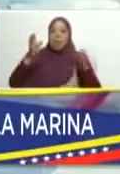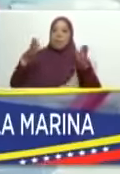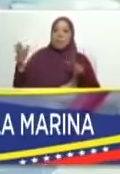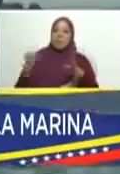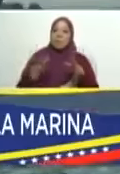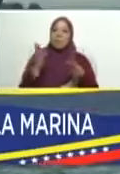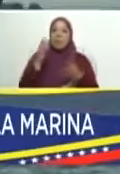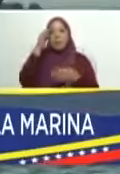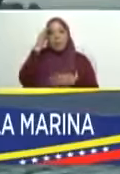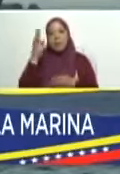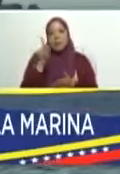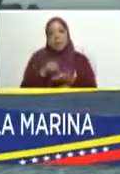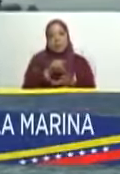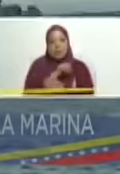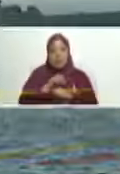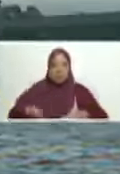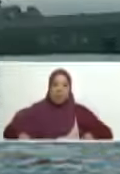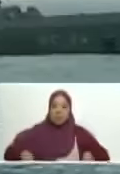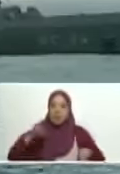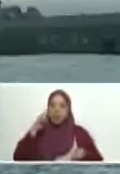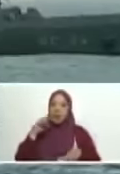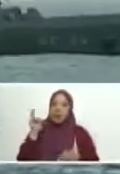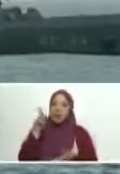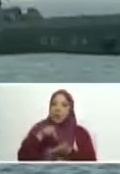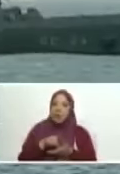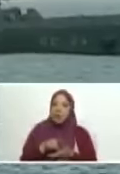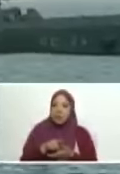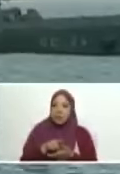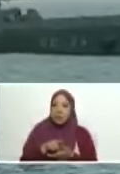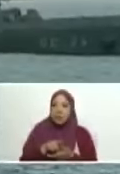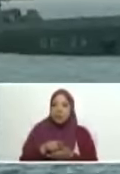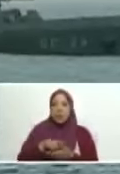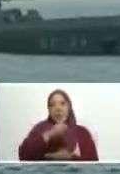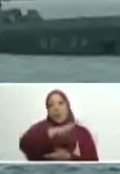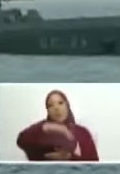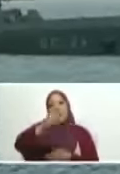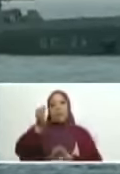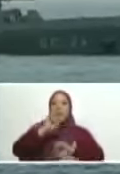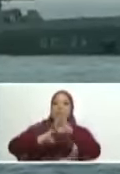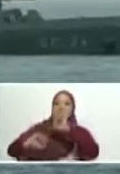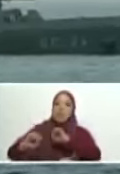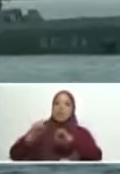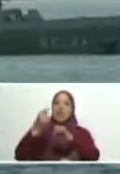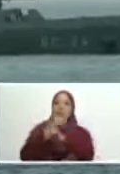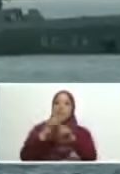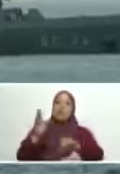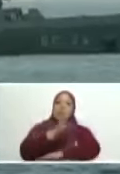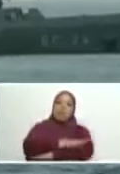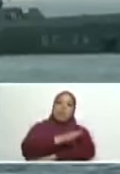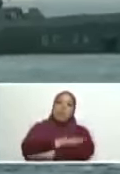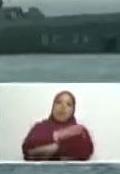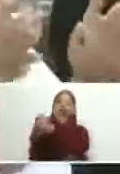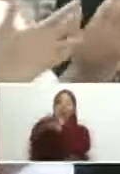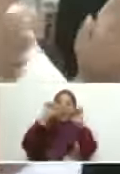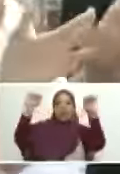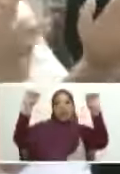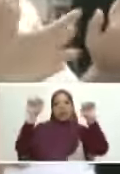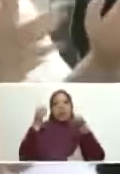presente, siempre presente, surcando nuestros mares, defendiendo nuestra dignidad y nuestra soberanía.